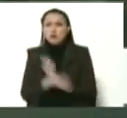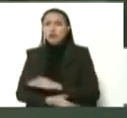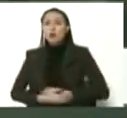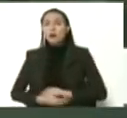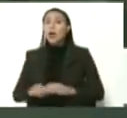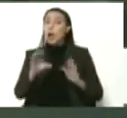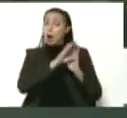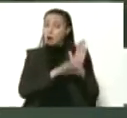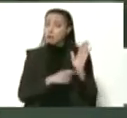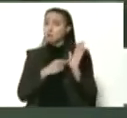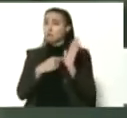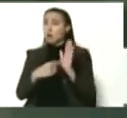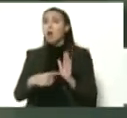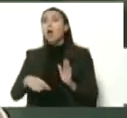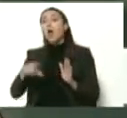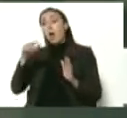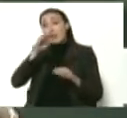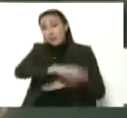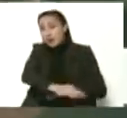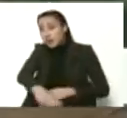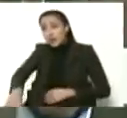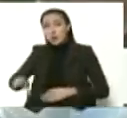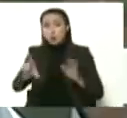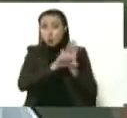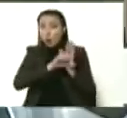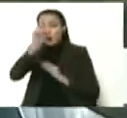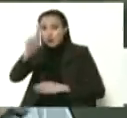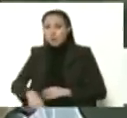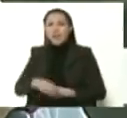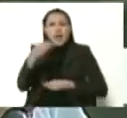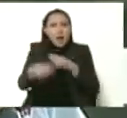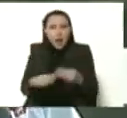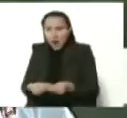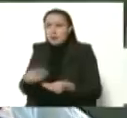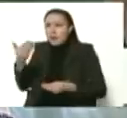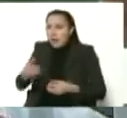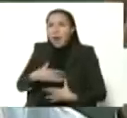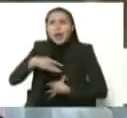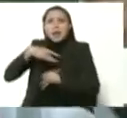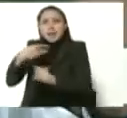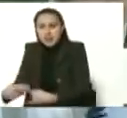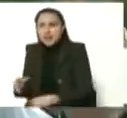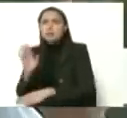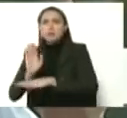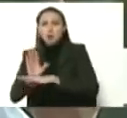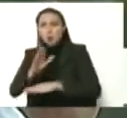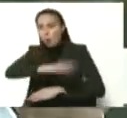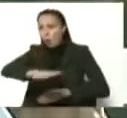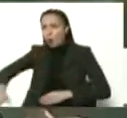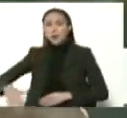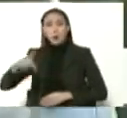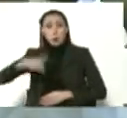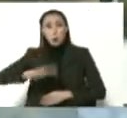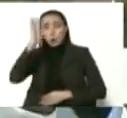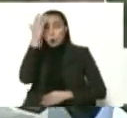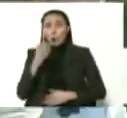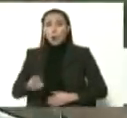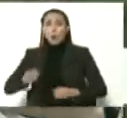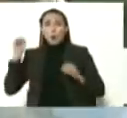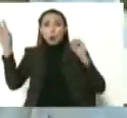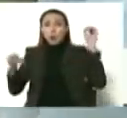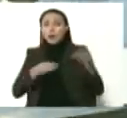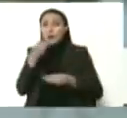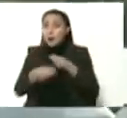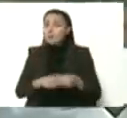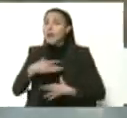jurídico venezolano, en la LOMNA, que establece el interés superior del niño. Estos tendrán que ser unos carnavales con el interés